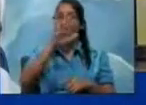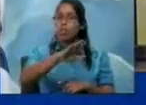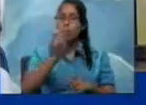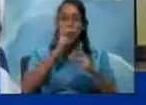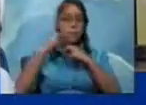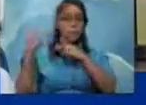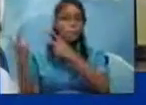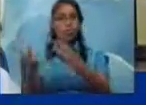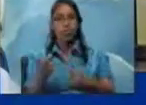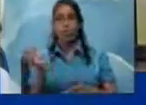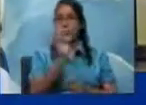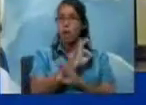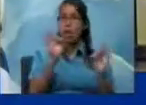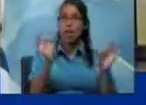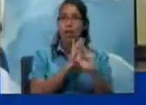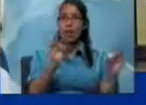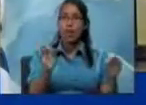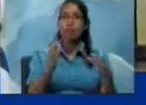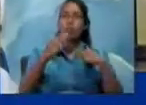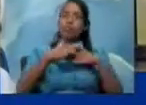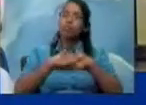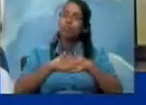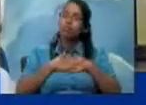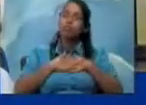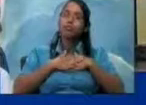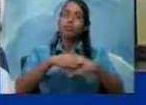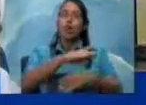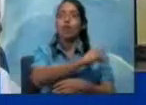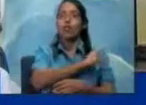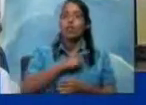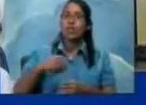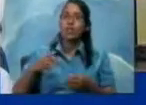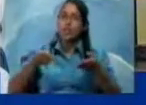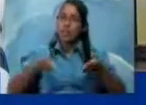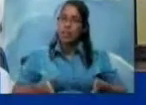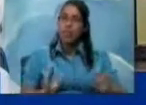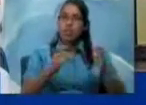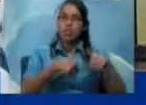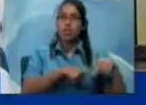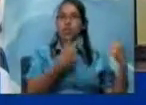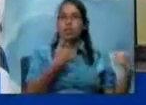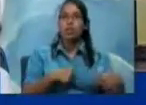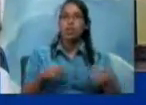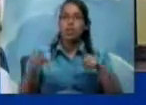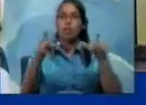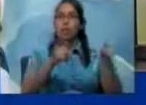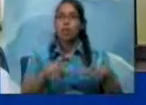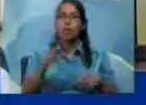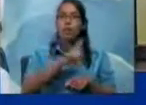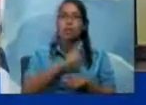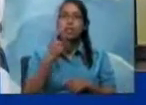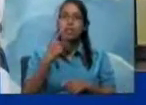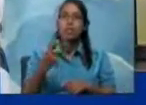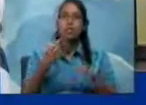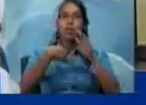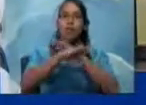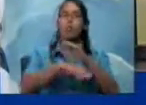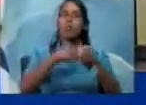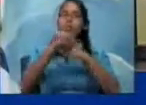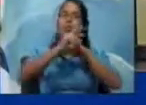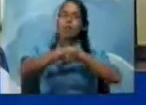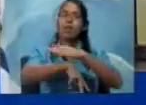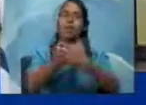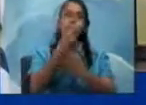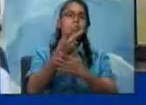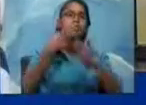nadie fue un deseo que le nació en el corazón en lugar de decir hermano vamos a hacer una vigilia